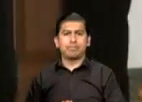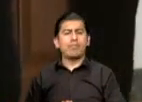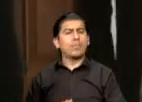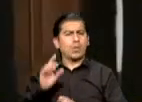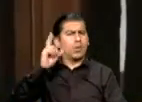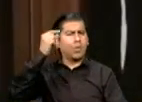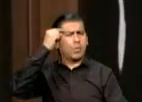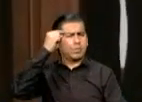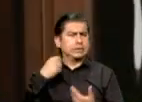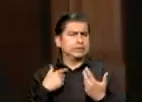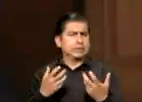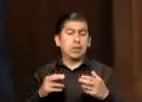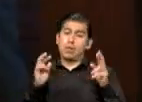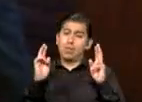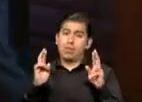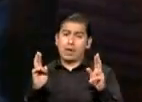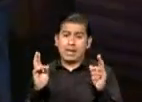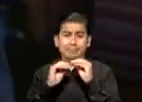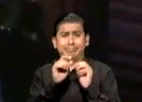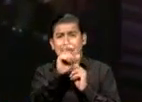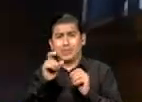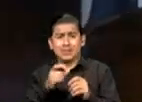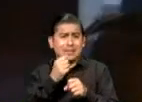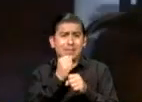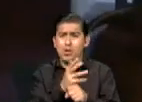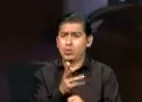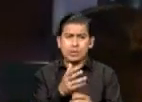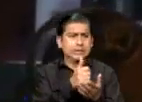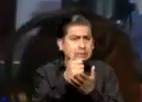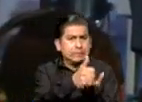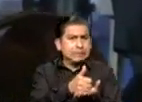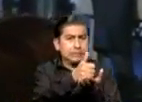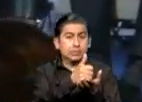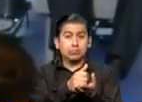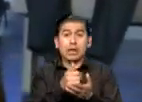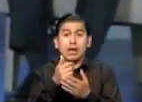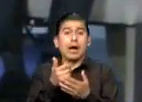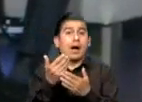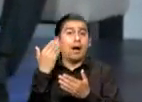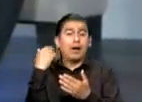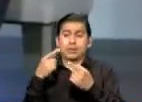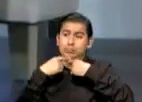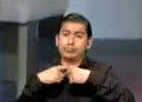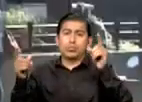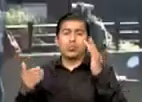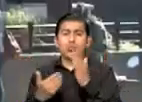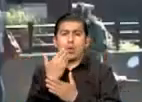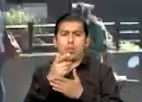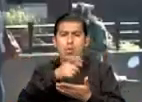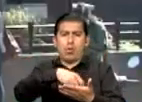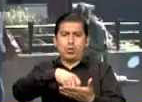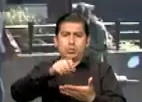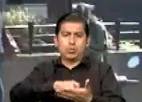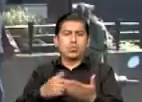El gobierno sigue en su intento de reducir las cifras de desempleo en el país. Lo último, el anuncio de 4 nuevas modalidades de trabajo enfocadas